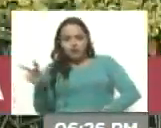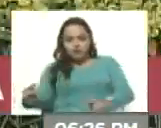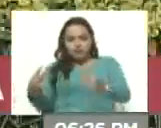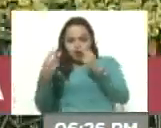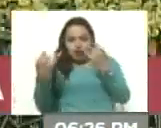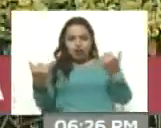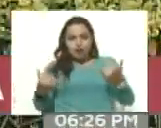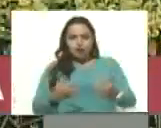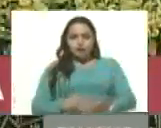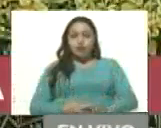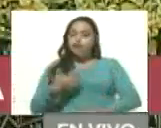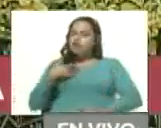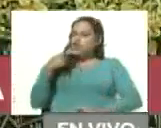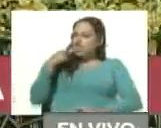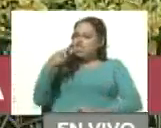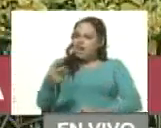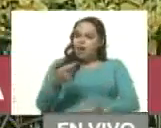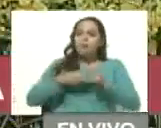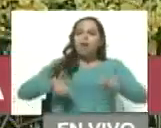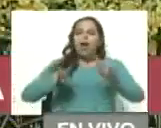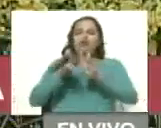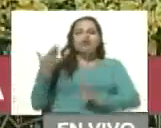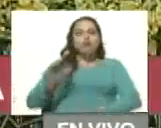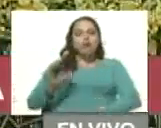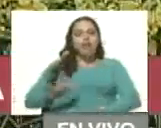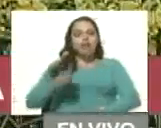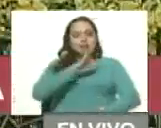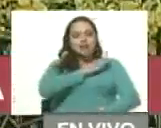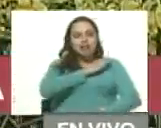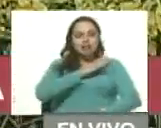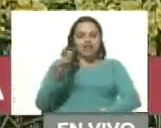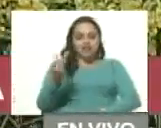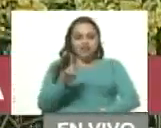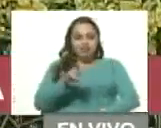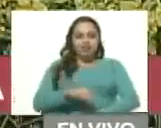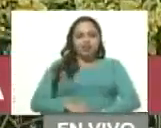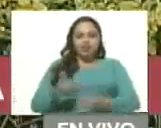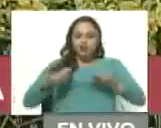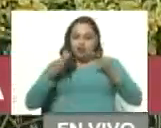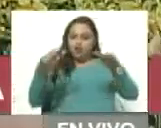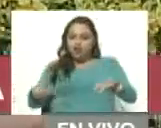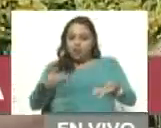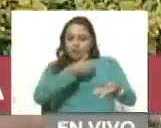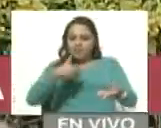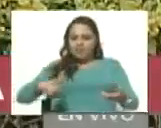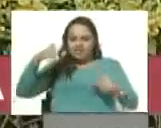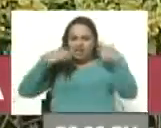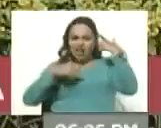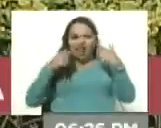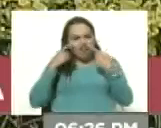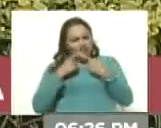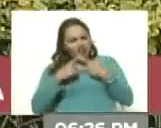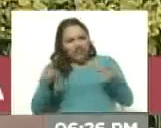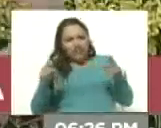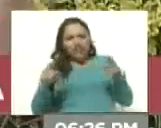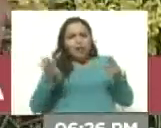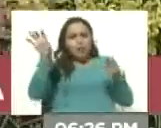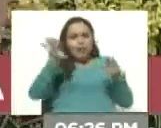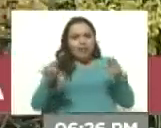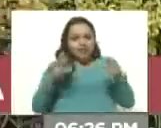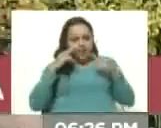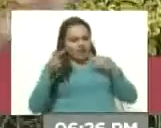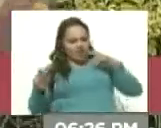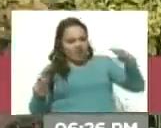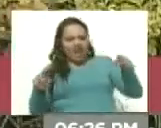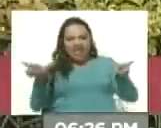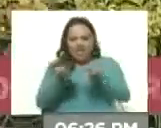bueno valoren lo que tienen valor en lo que el comandante chávez les ha dado y ponga se ve en otros países como el mío no donde hay